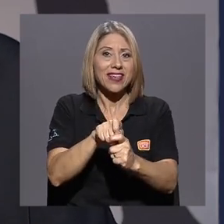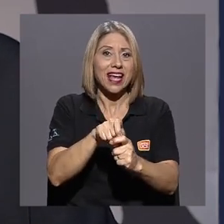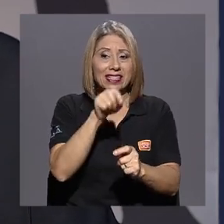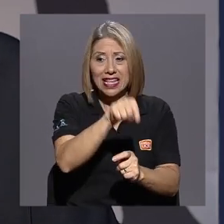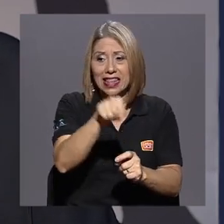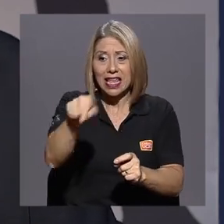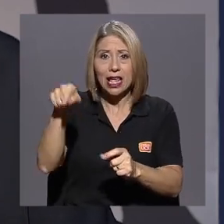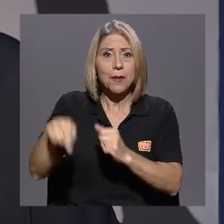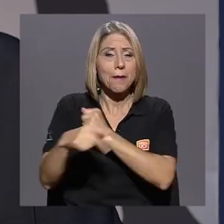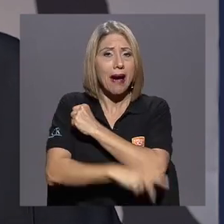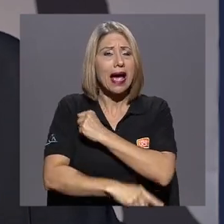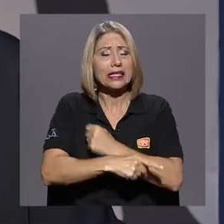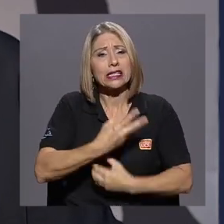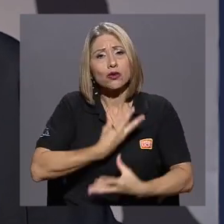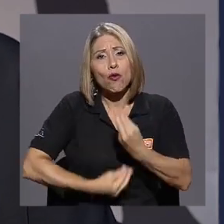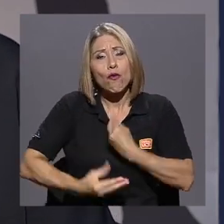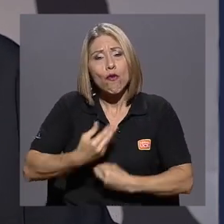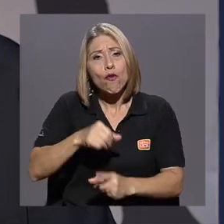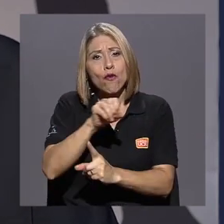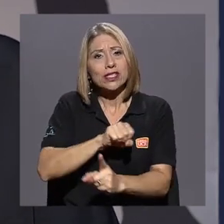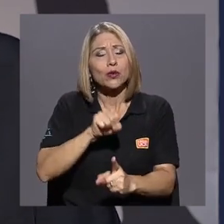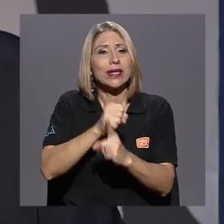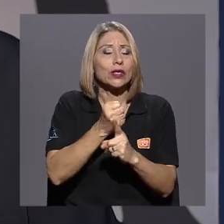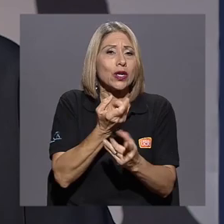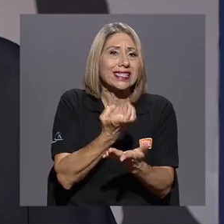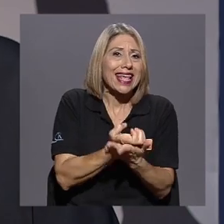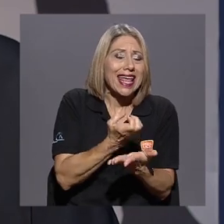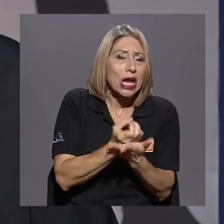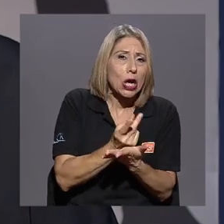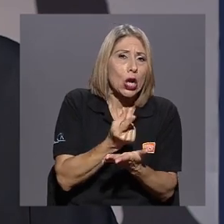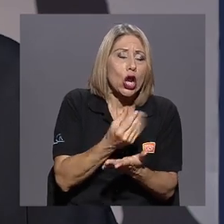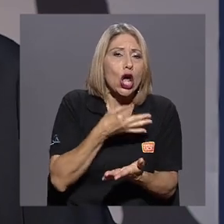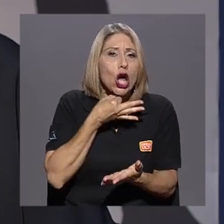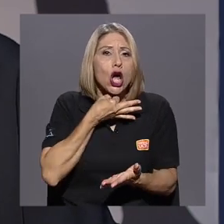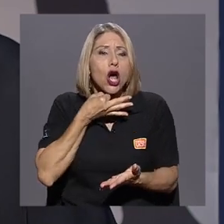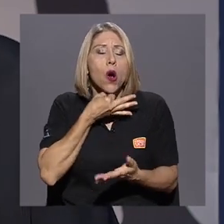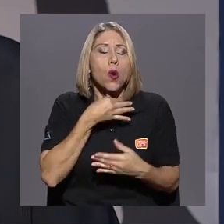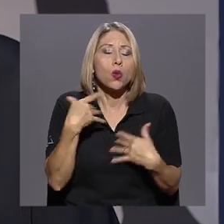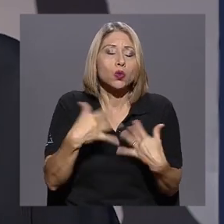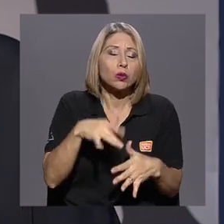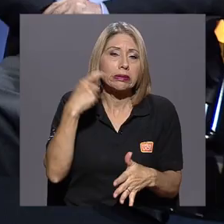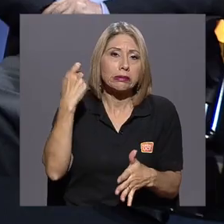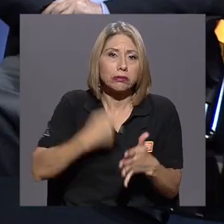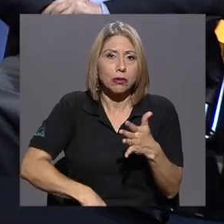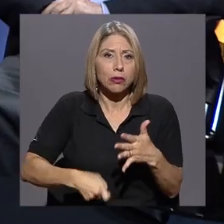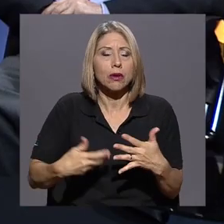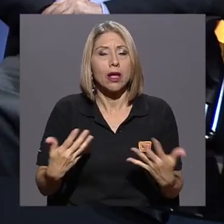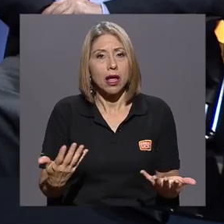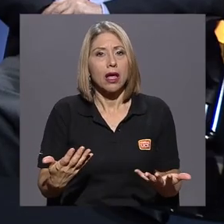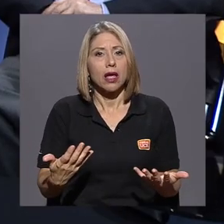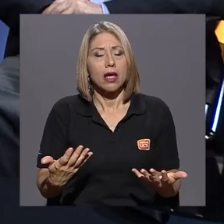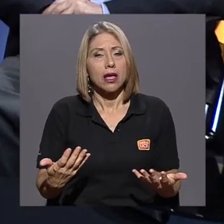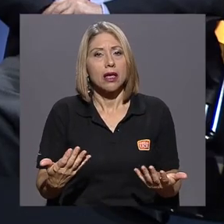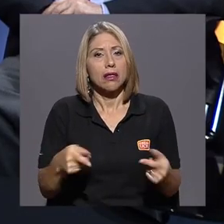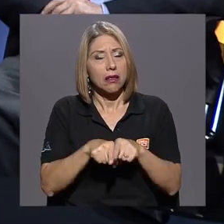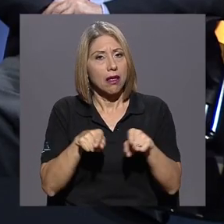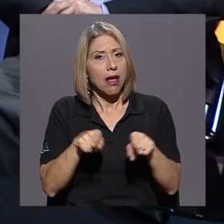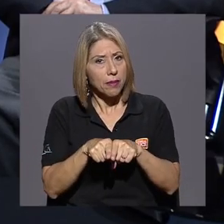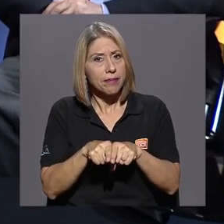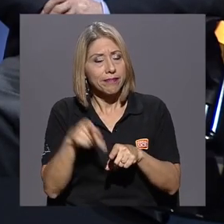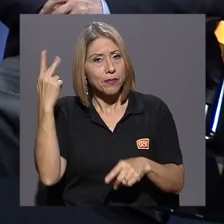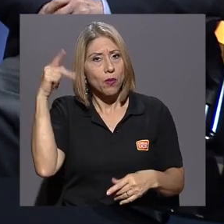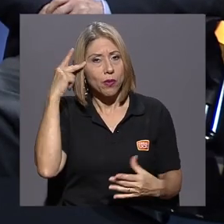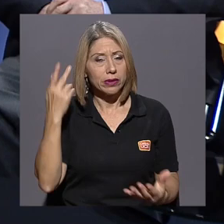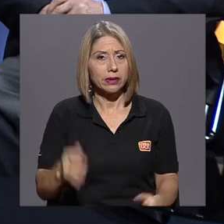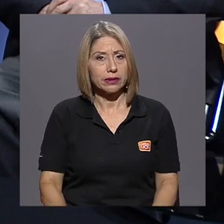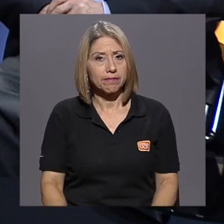están sufriendo, situaciones económicas muy fuertes, muy duras, ¿verdad? Y también